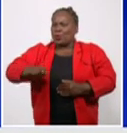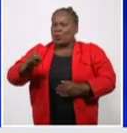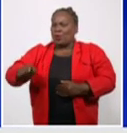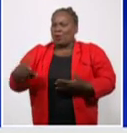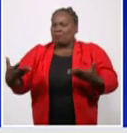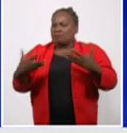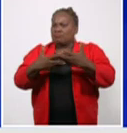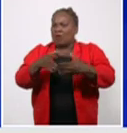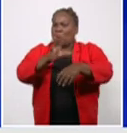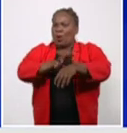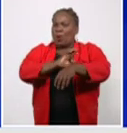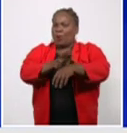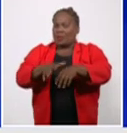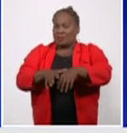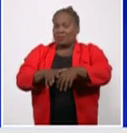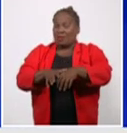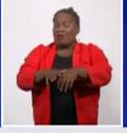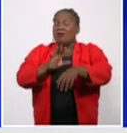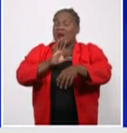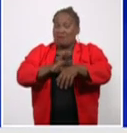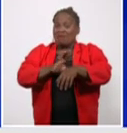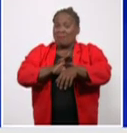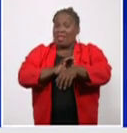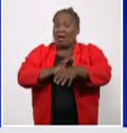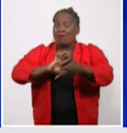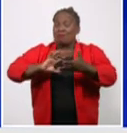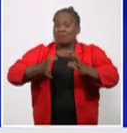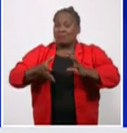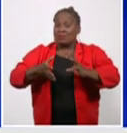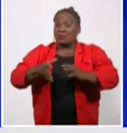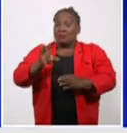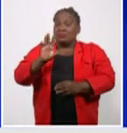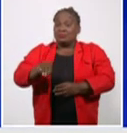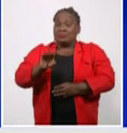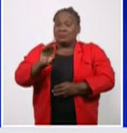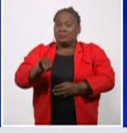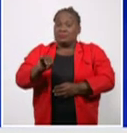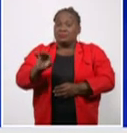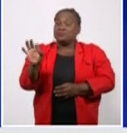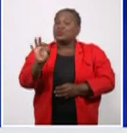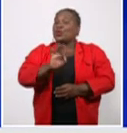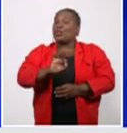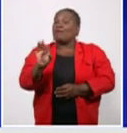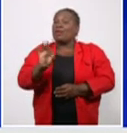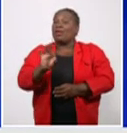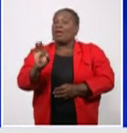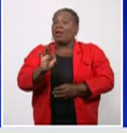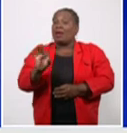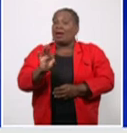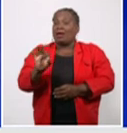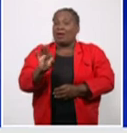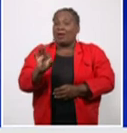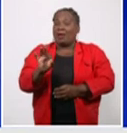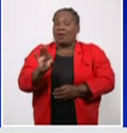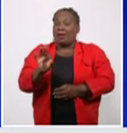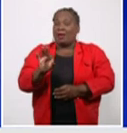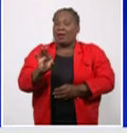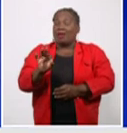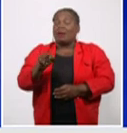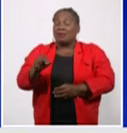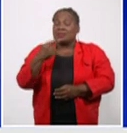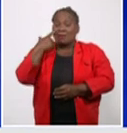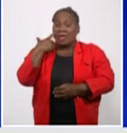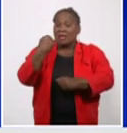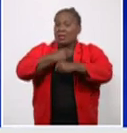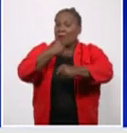poco compleja en esos aspectos, pues dicen que todavía, a pesar de esta intensidad